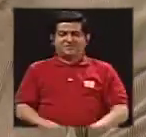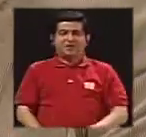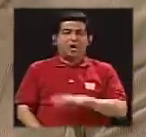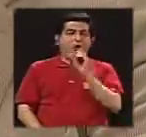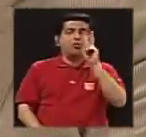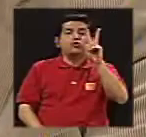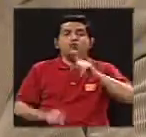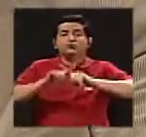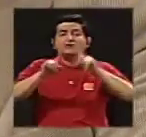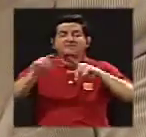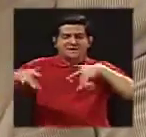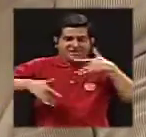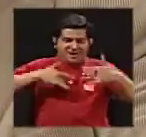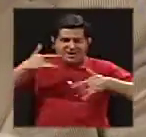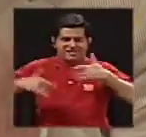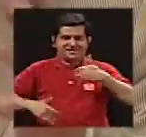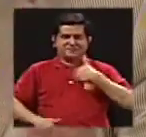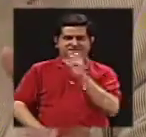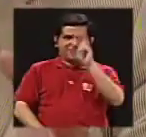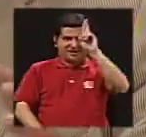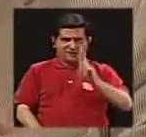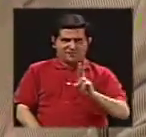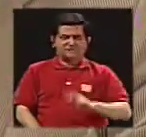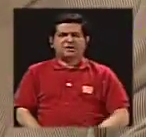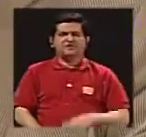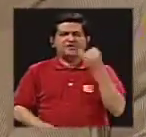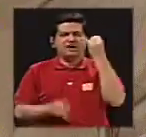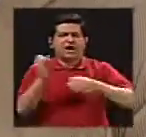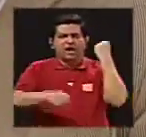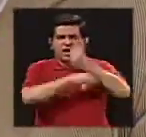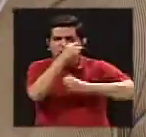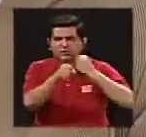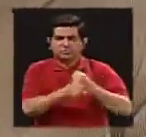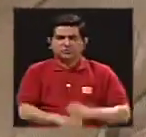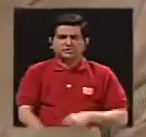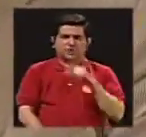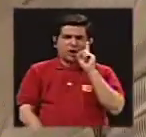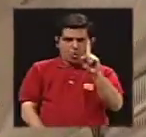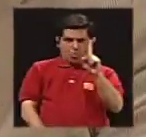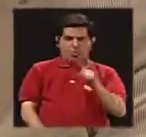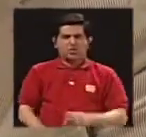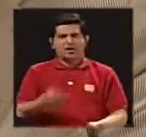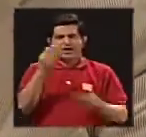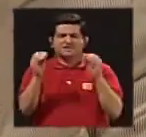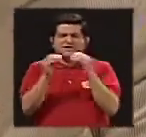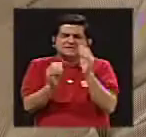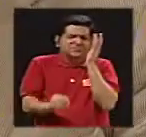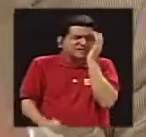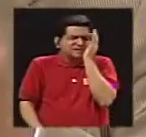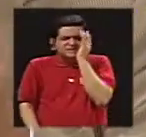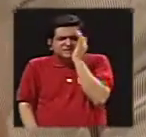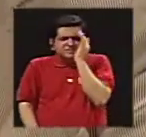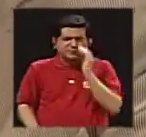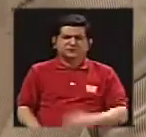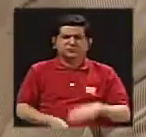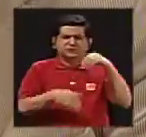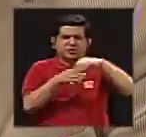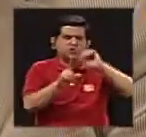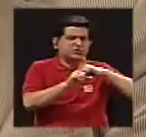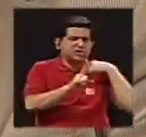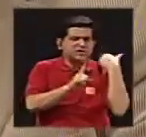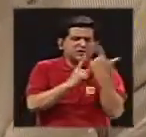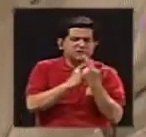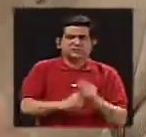sensibilidades que ha habido en Costa Rica en los últimos años una digamos más preocupada por un contenido social